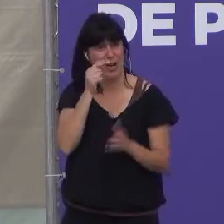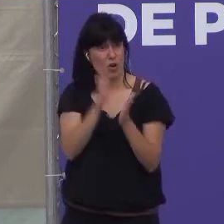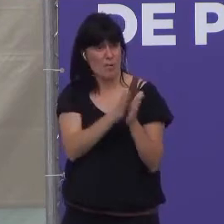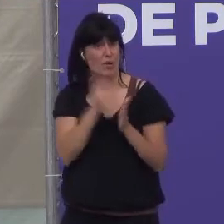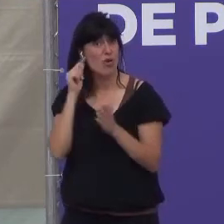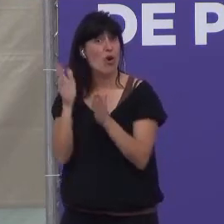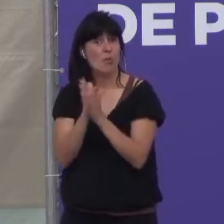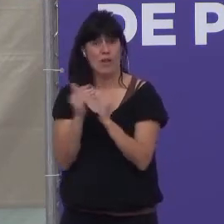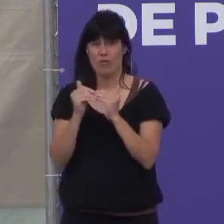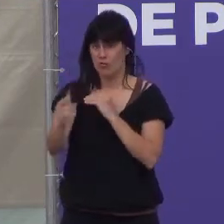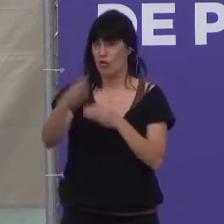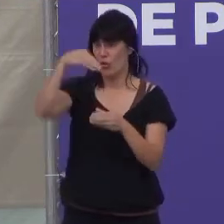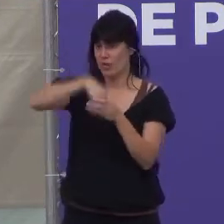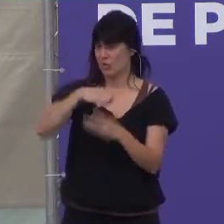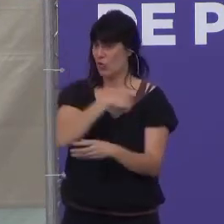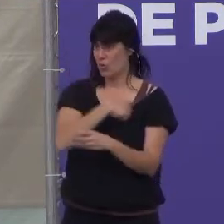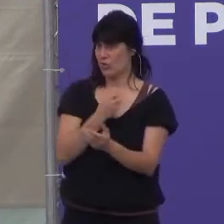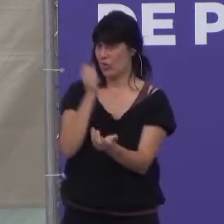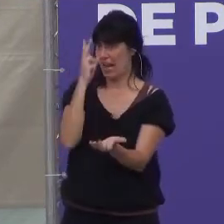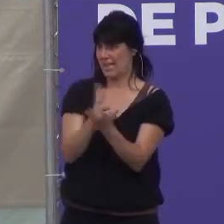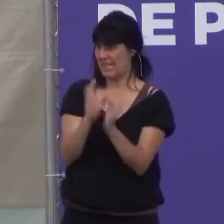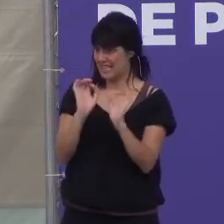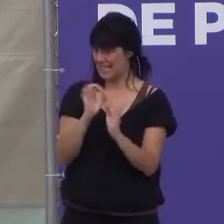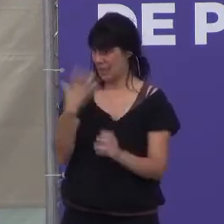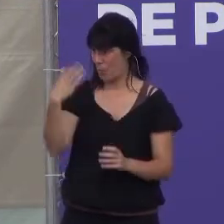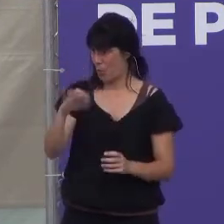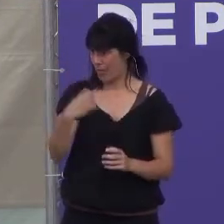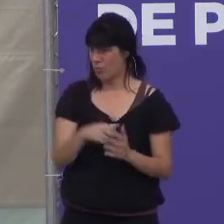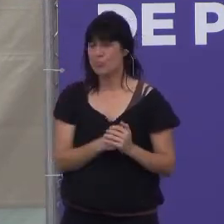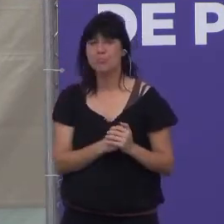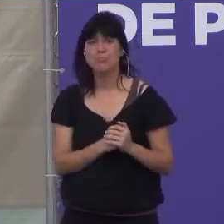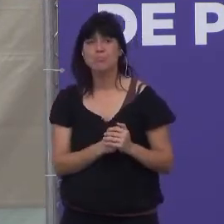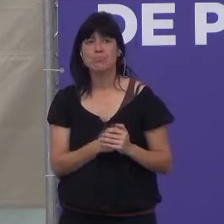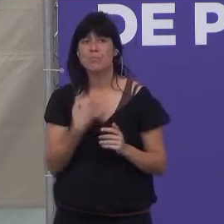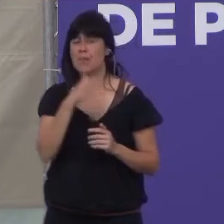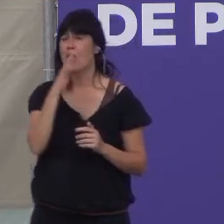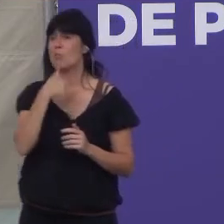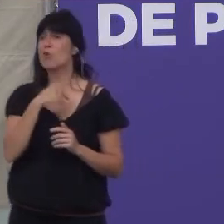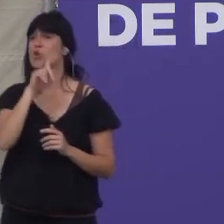la futura Comisión de Garantías de Podemos. Voy a nombrar